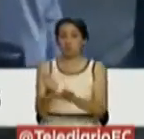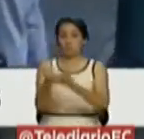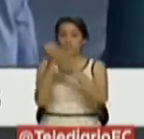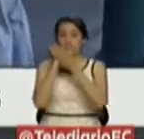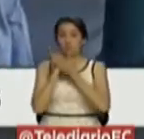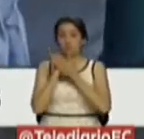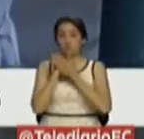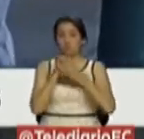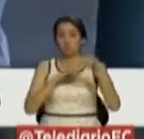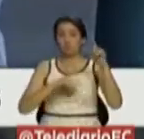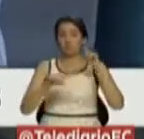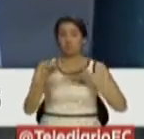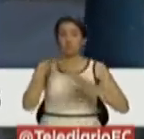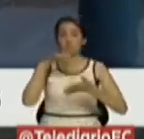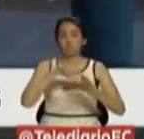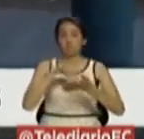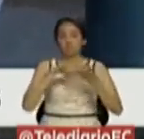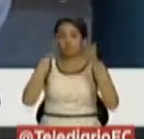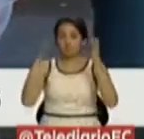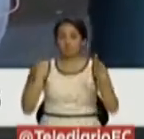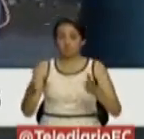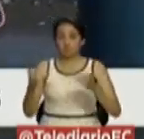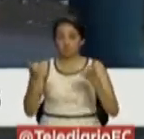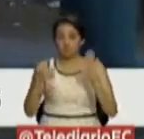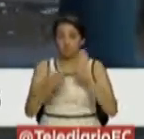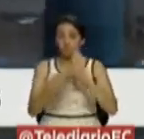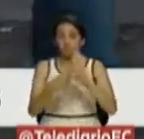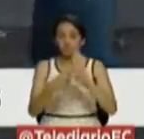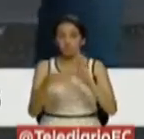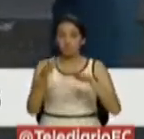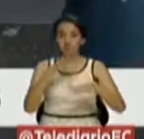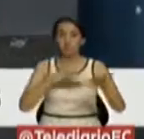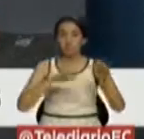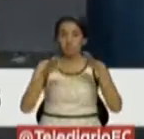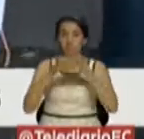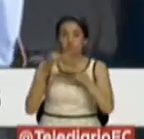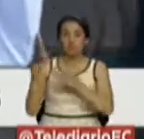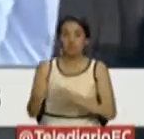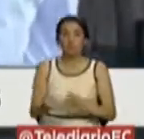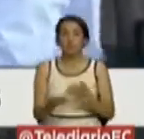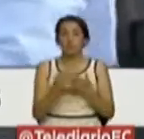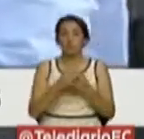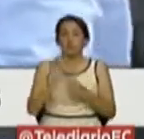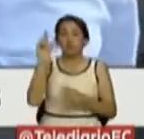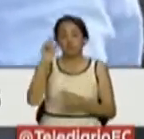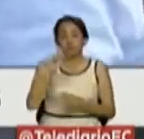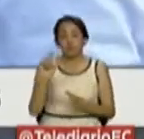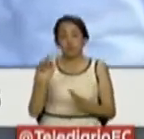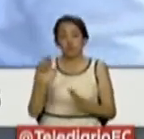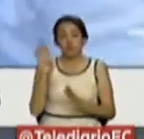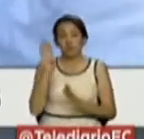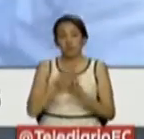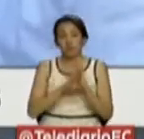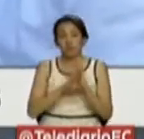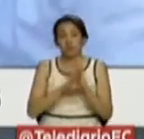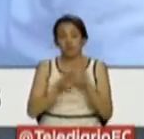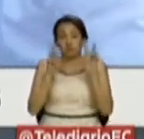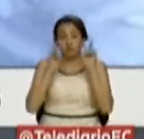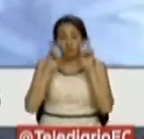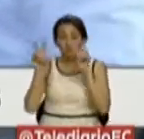manera a que los alumnos, los estudiantes de esta institución también ya se vean un poco